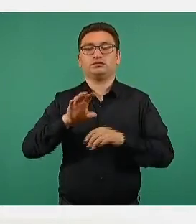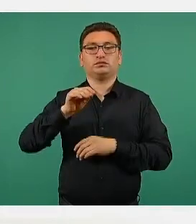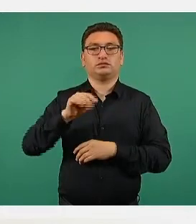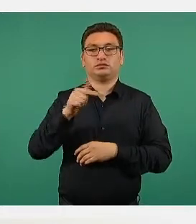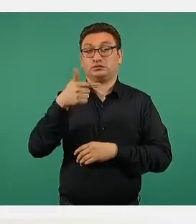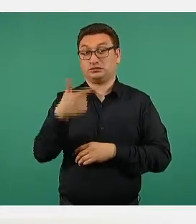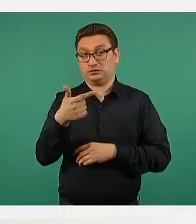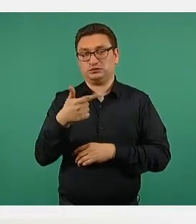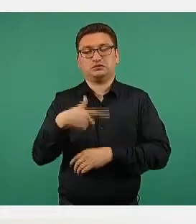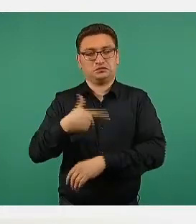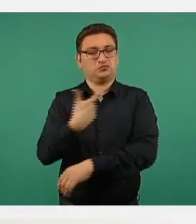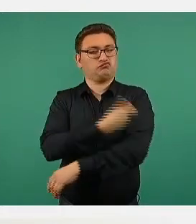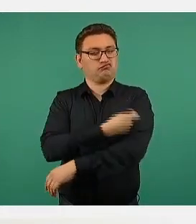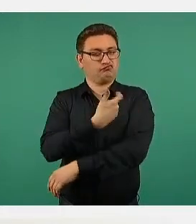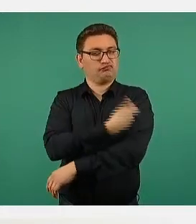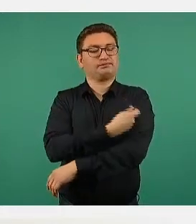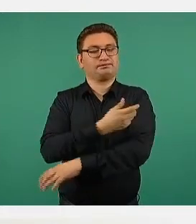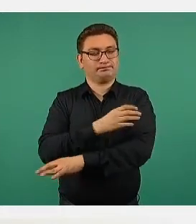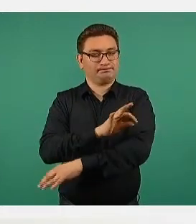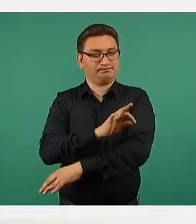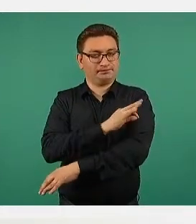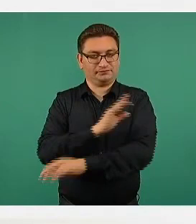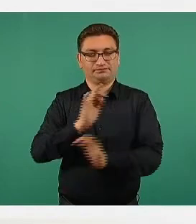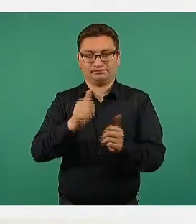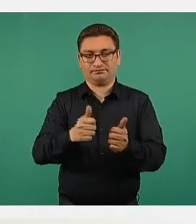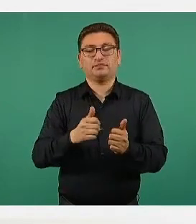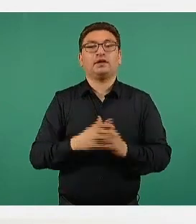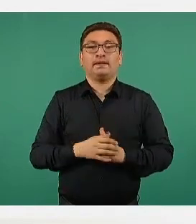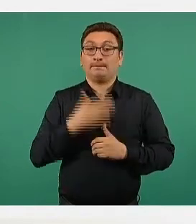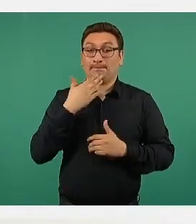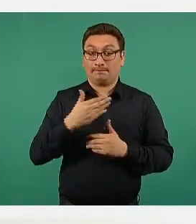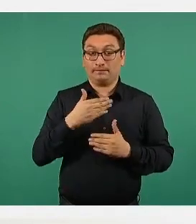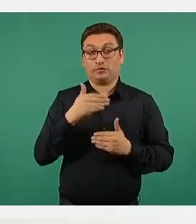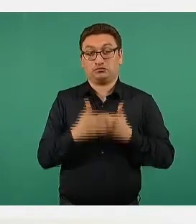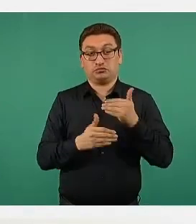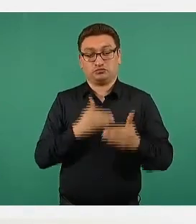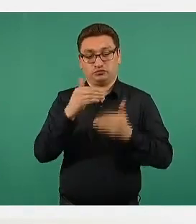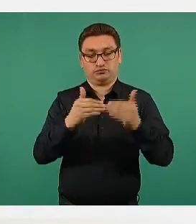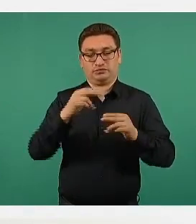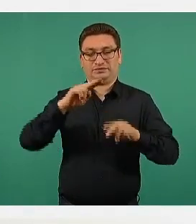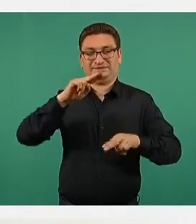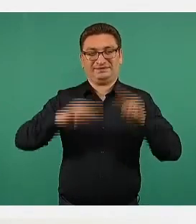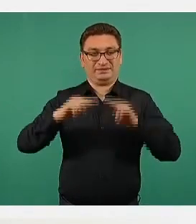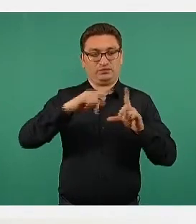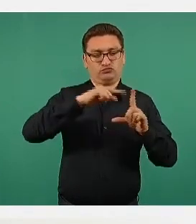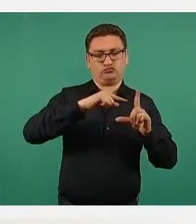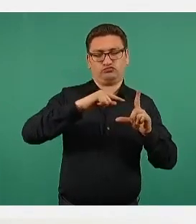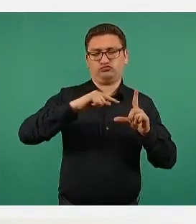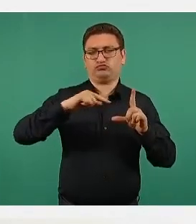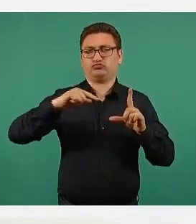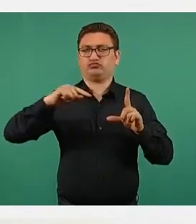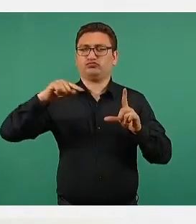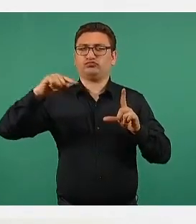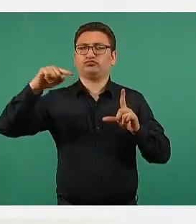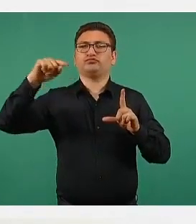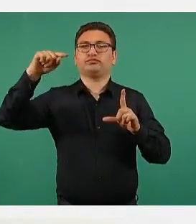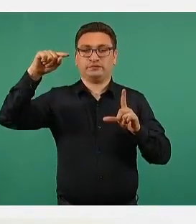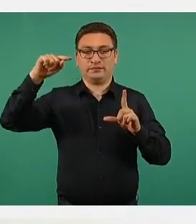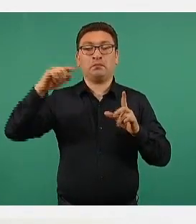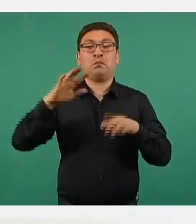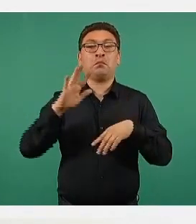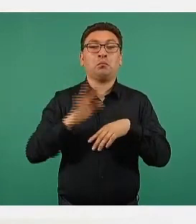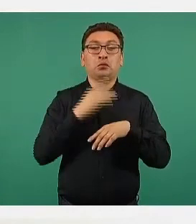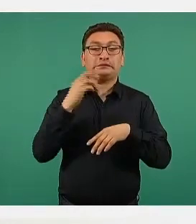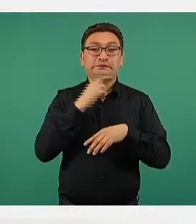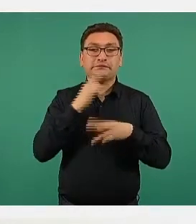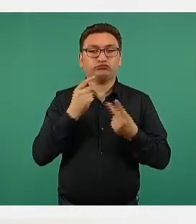29.239.997 dosis, y como podrán ver, eso sigue en un ascenso importante, con cambios en la pendiente por la velocidad